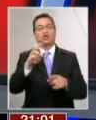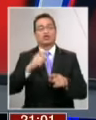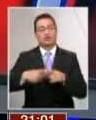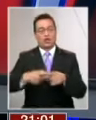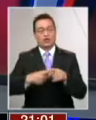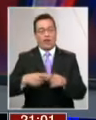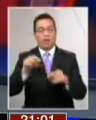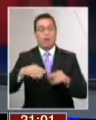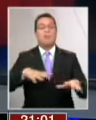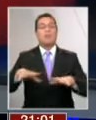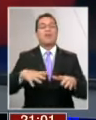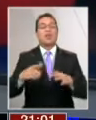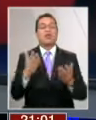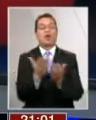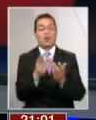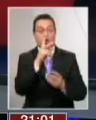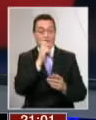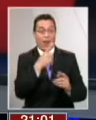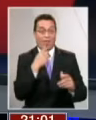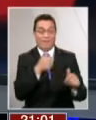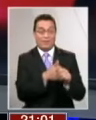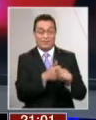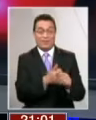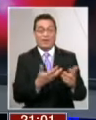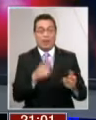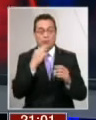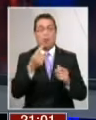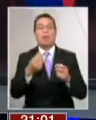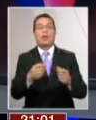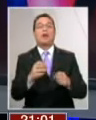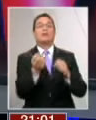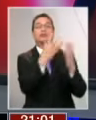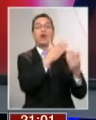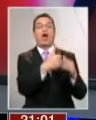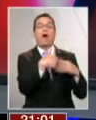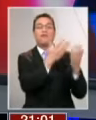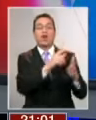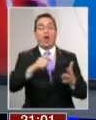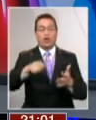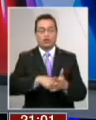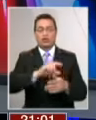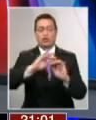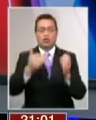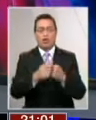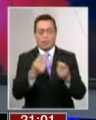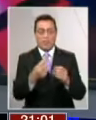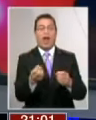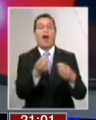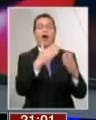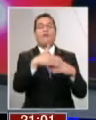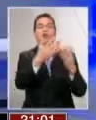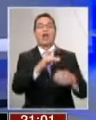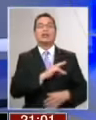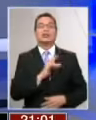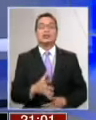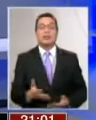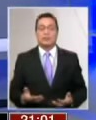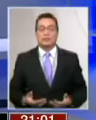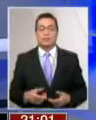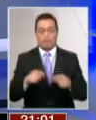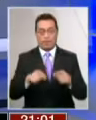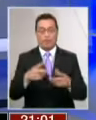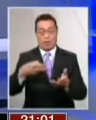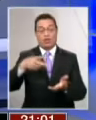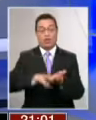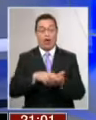ejemplo, el movimiento estudiantil, pero llevó su dinero a paraísos fiscales, impuestos y contratos que luego debieron ser regularizados. Ese doble